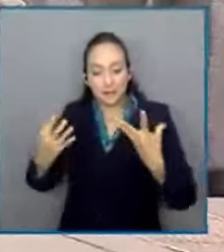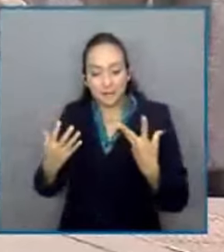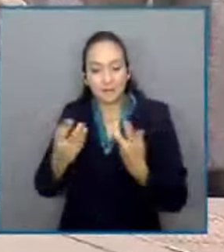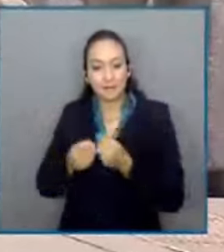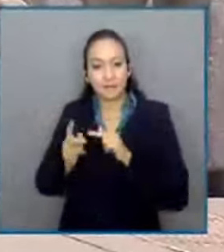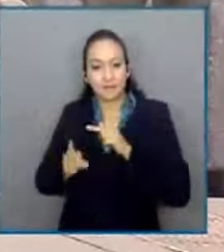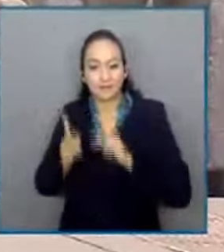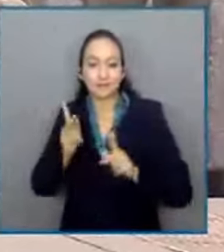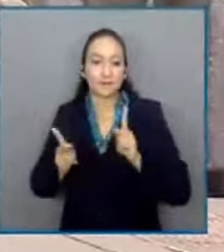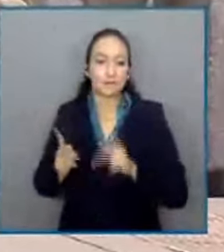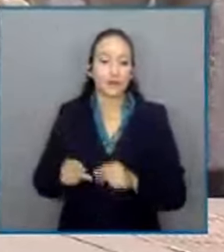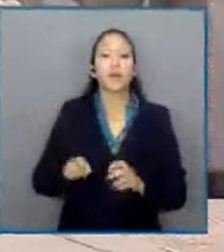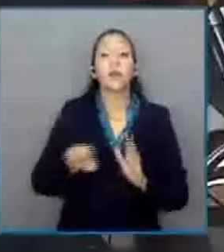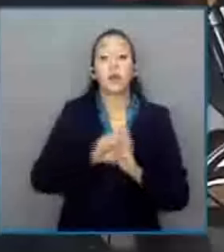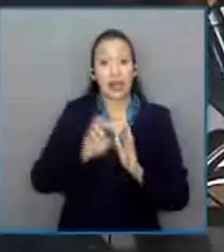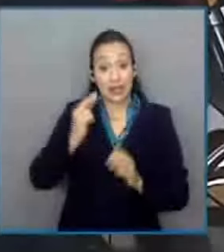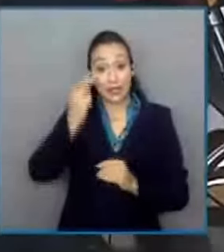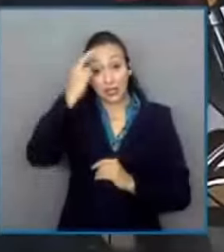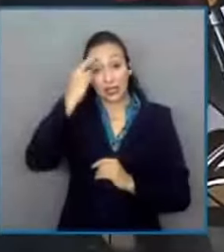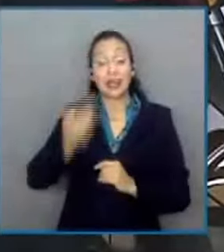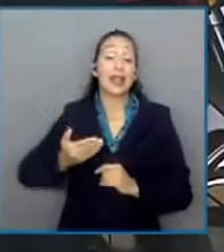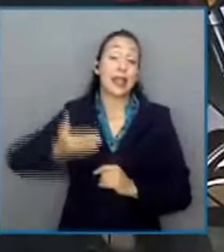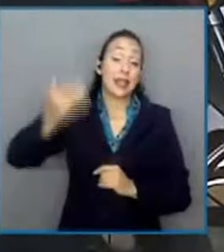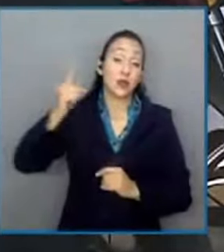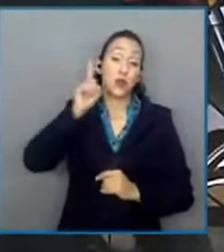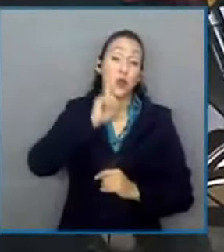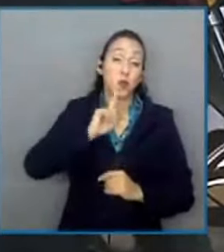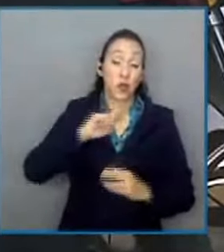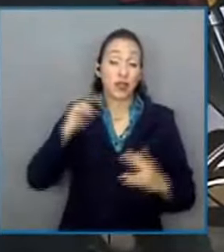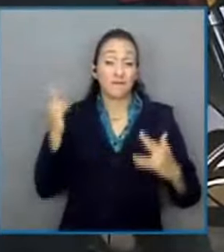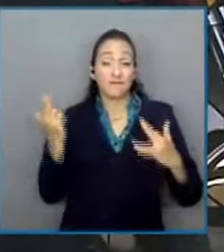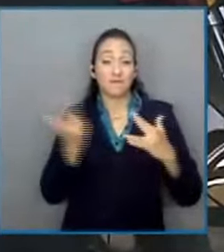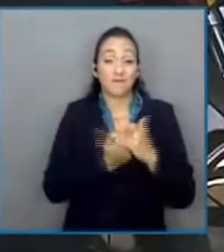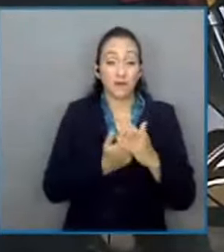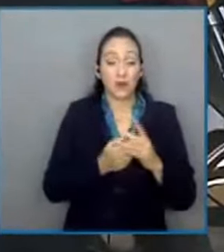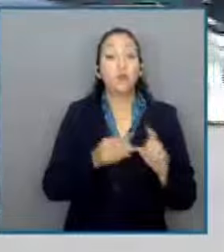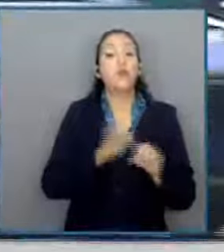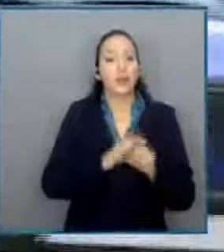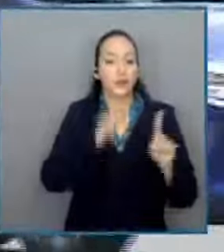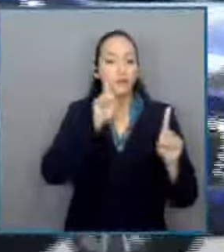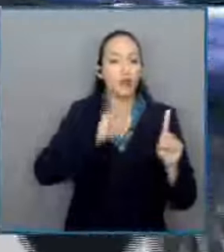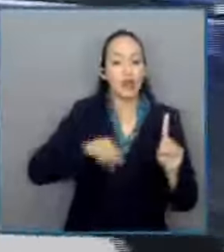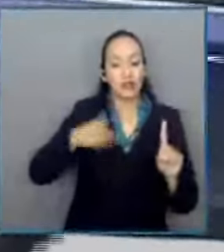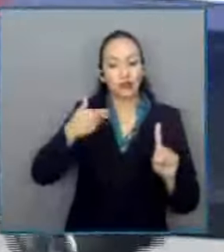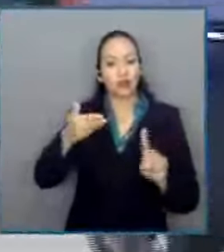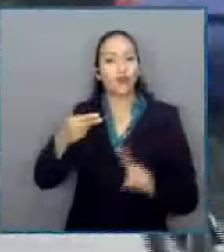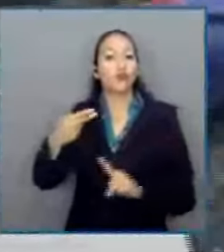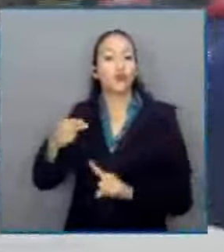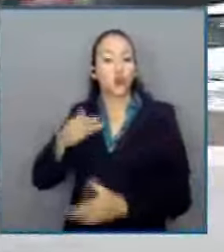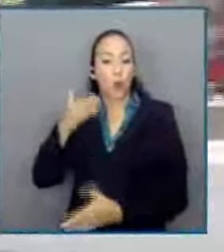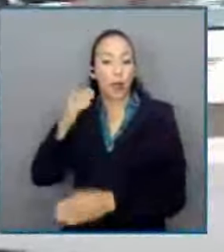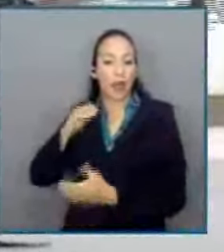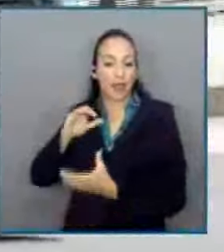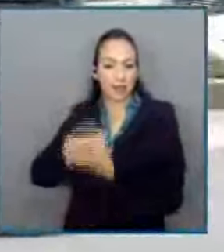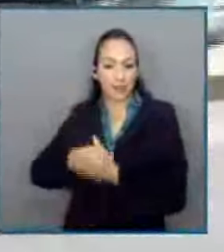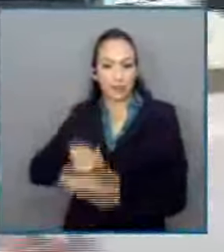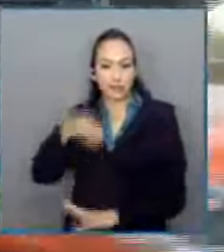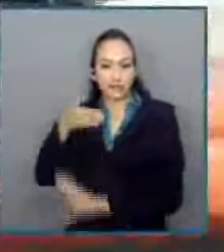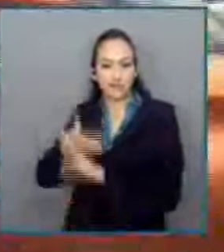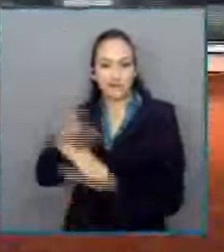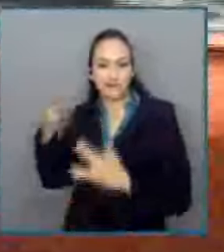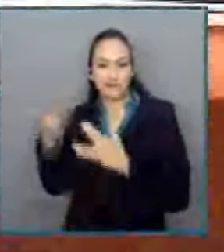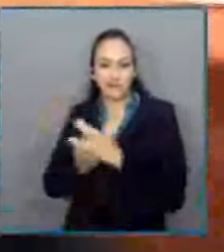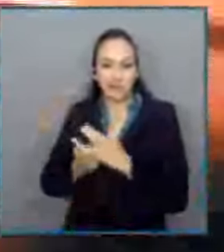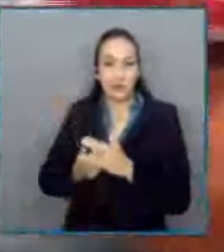de un homicidio cometido por una mujer en contra de su pareja, en un contexto de violencia hacia ella, su hija y el hijo de